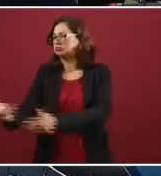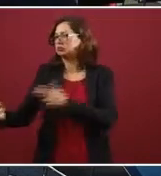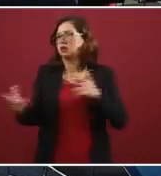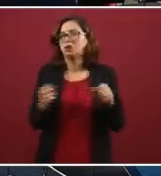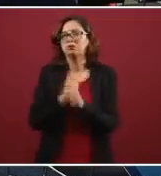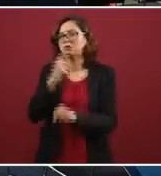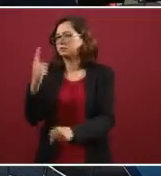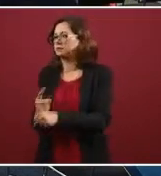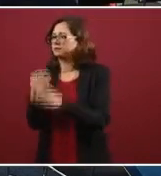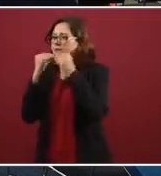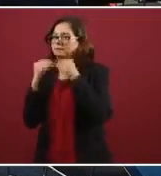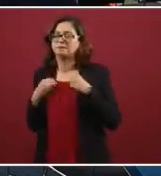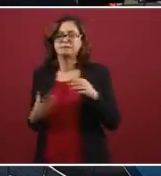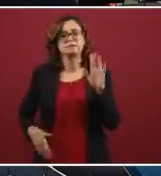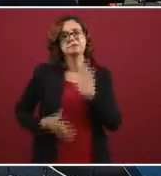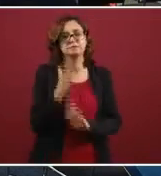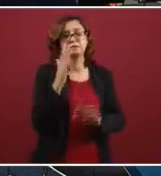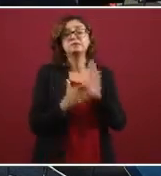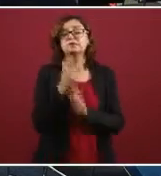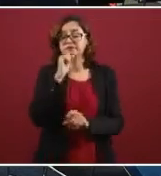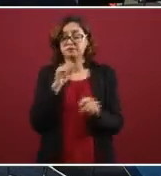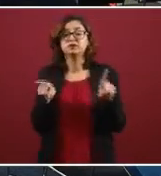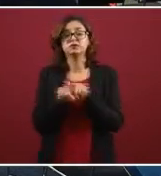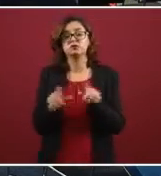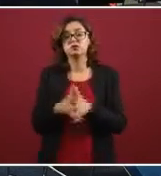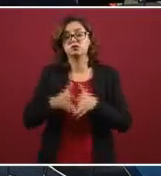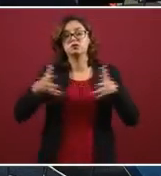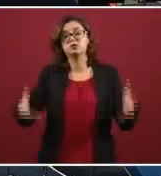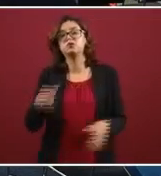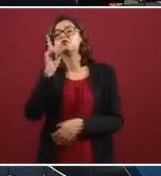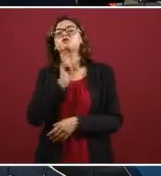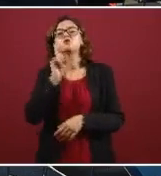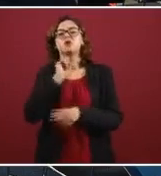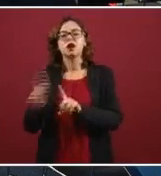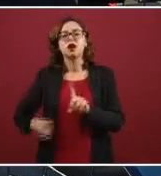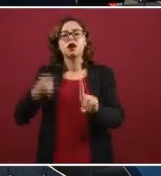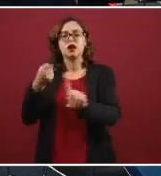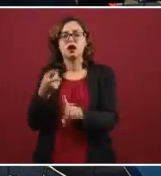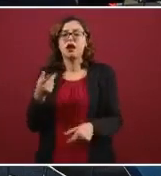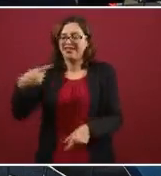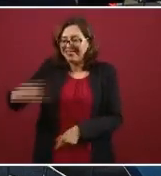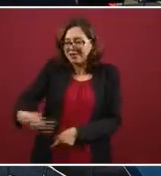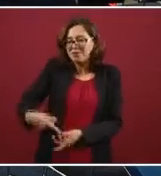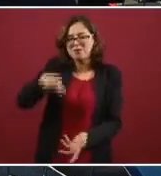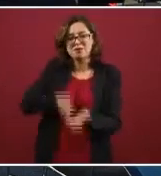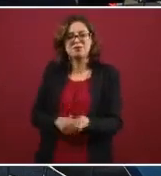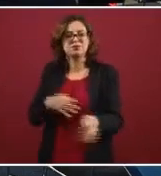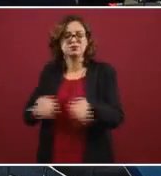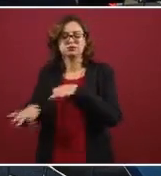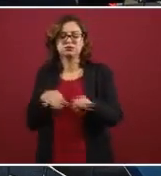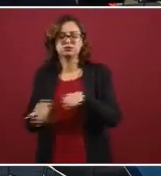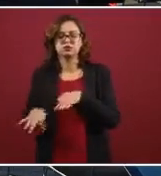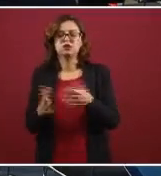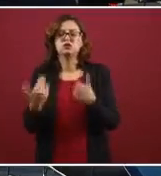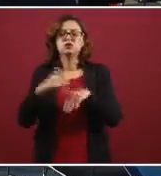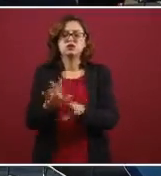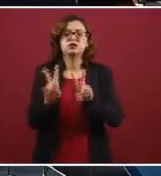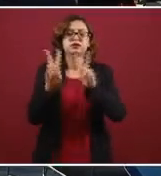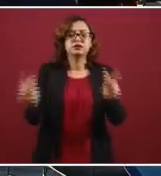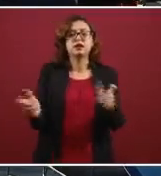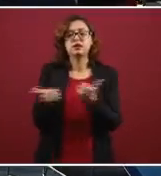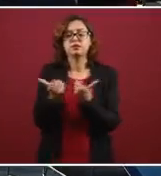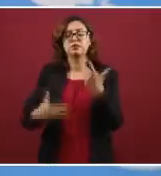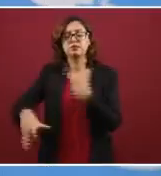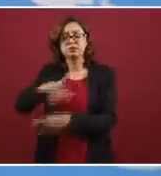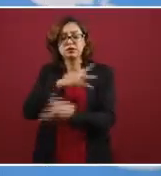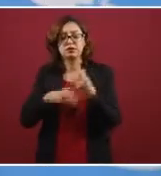oportunidades laborales y cada vez más mujeres. Entonces, ¿dónde está la clave? En la búsqueda de empleo. En el ámbito económico, y creo